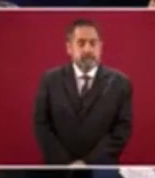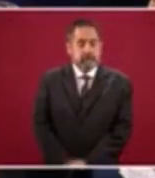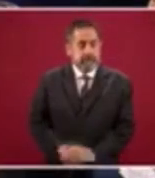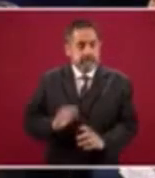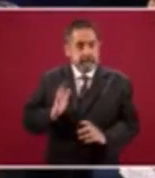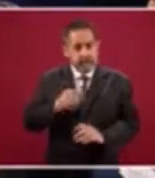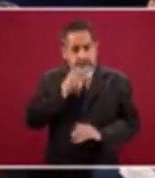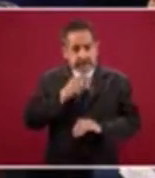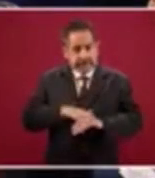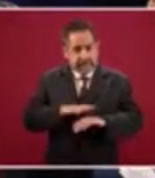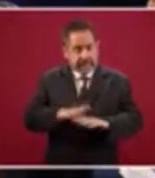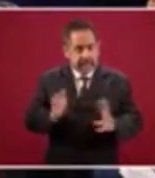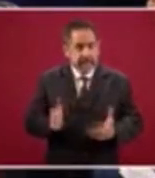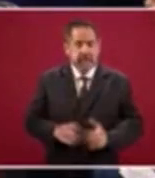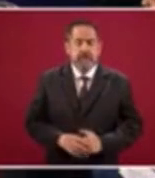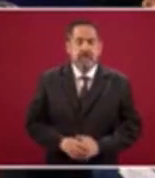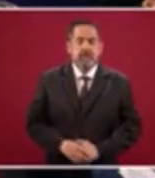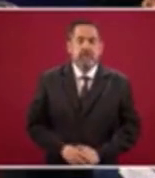la manifestación.